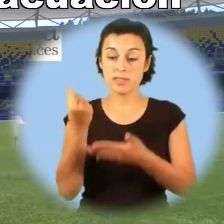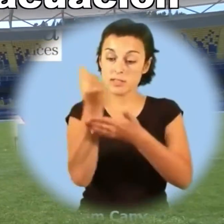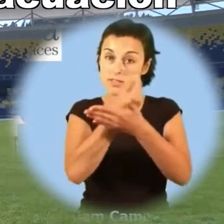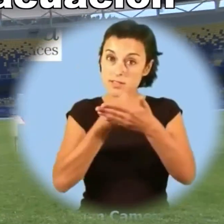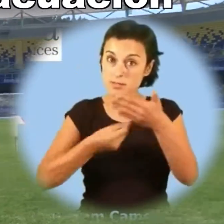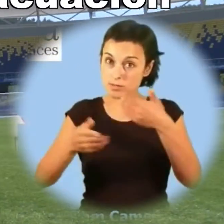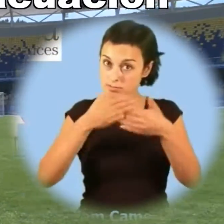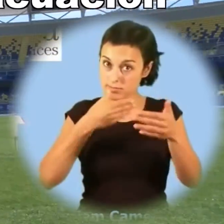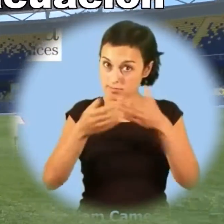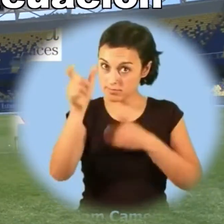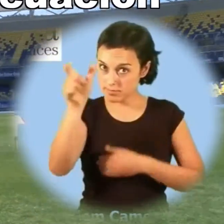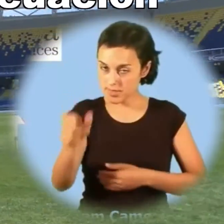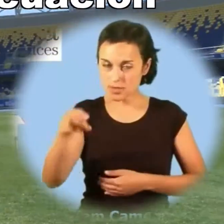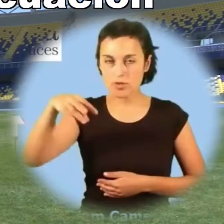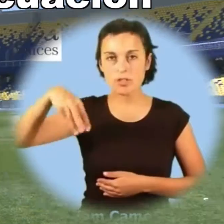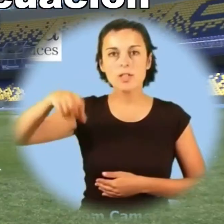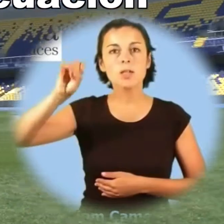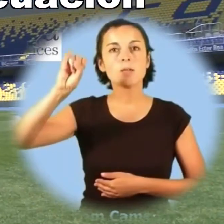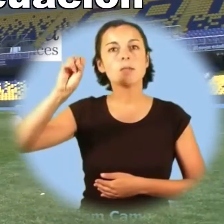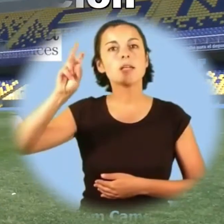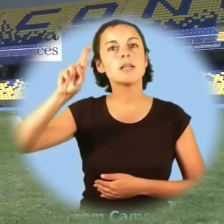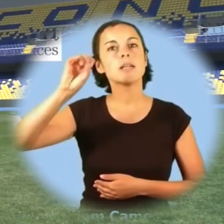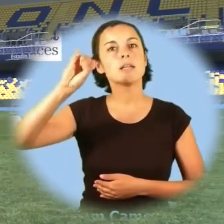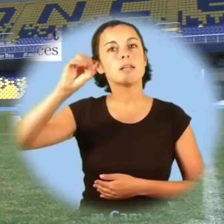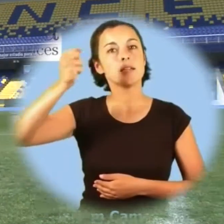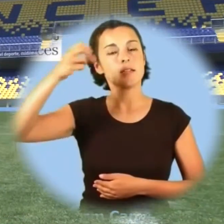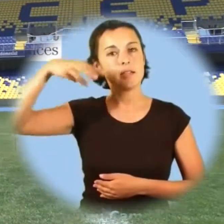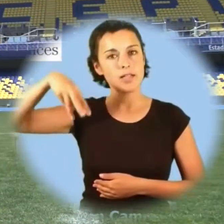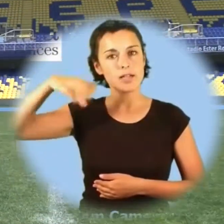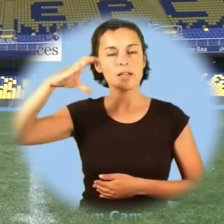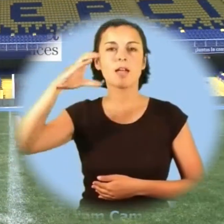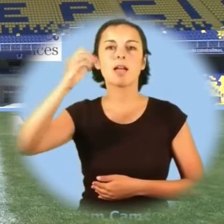Plan Integral de Seguridad y Evacuación.